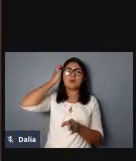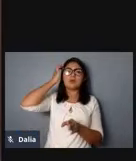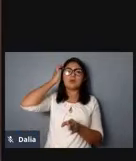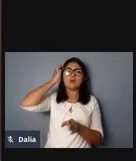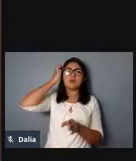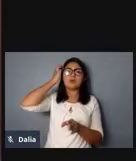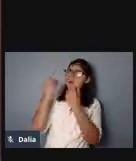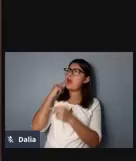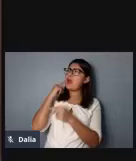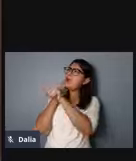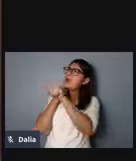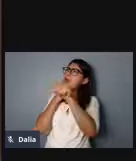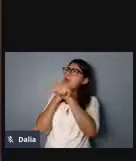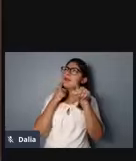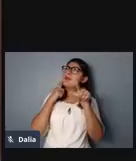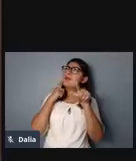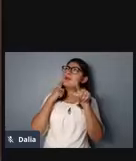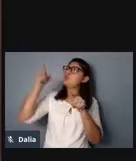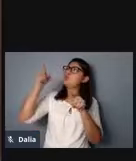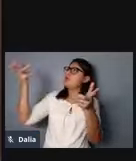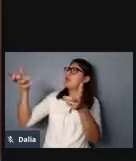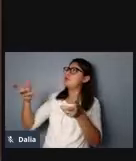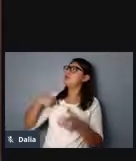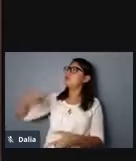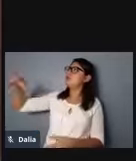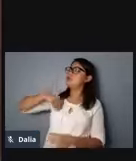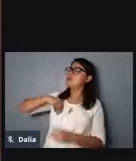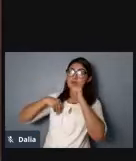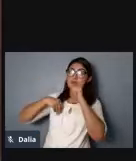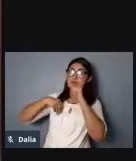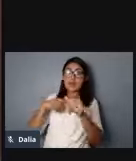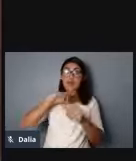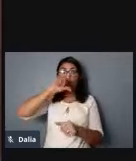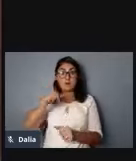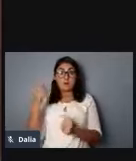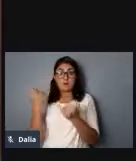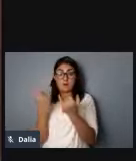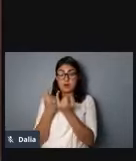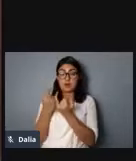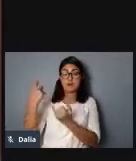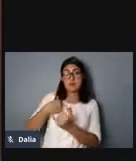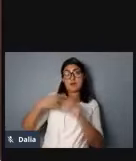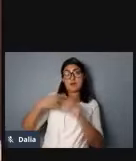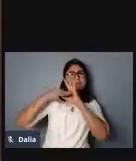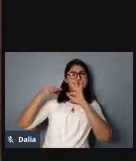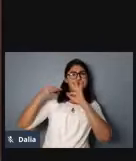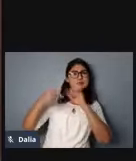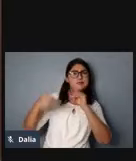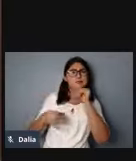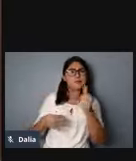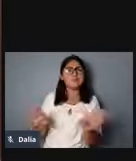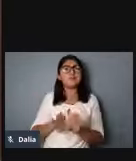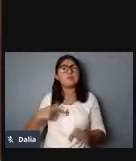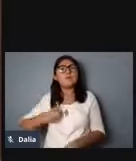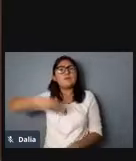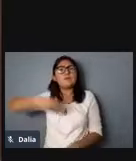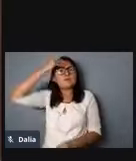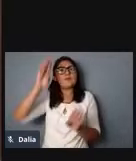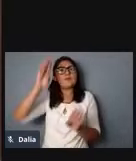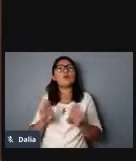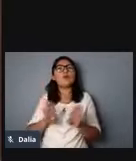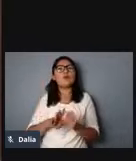y del respeto. ¿Qué pasa si las niñas y los niños, por ejemplo, los y las adolescentes, incurren